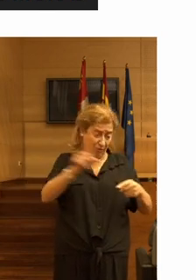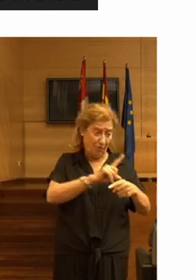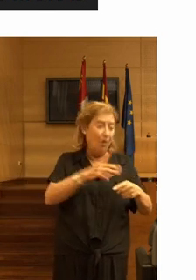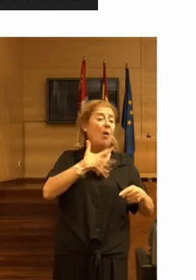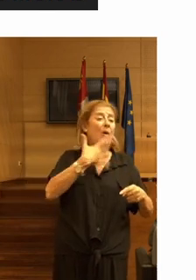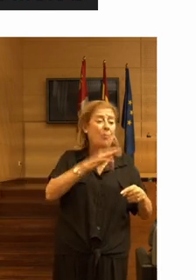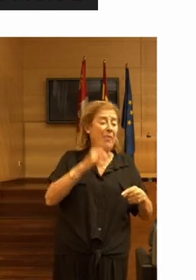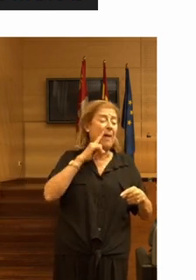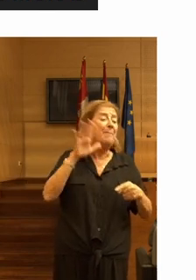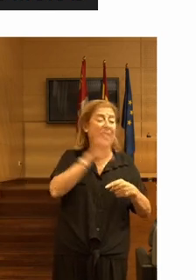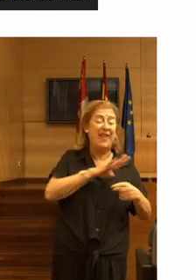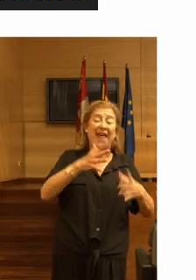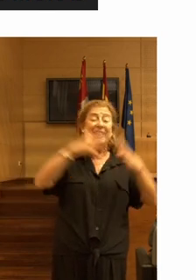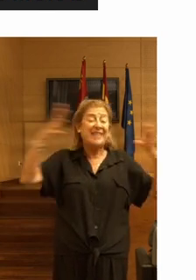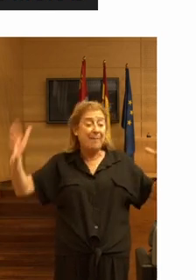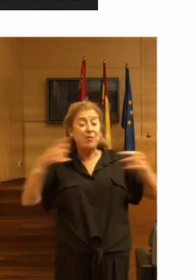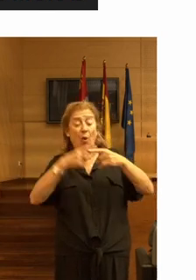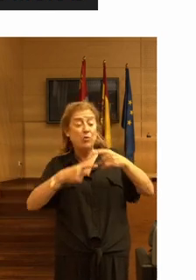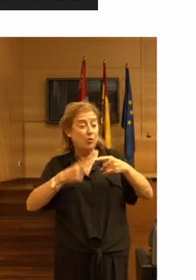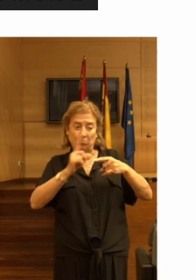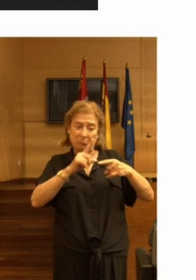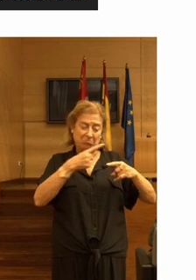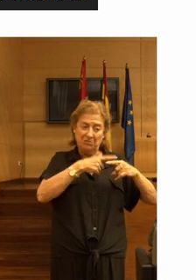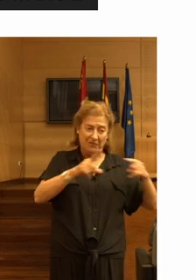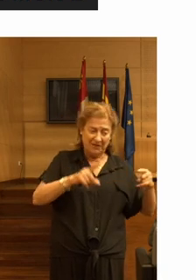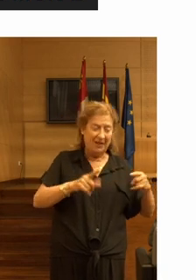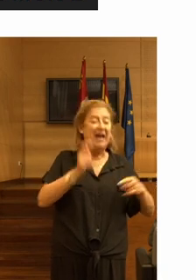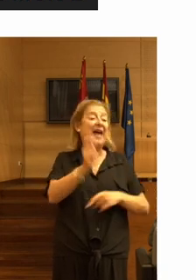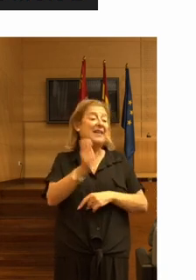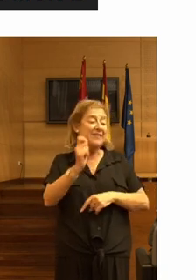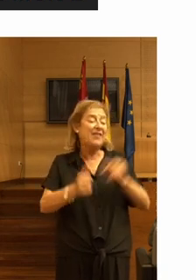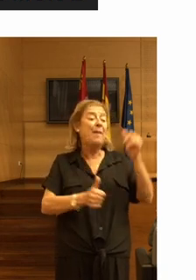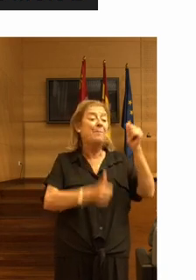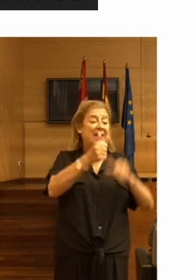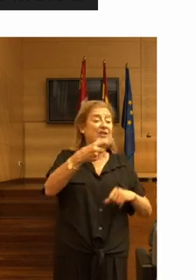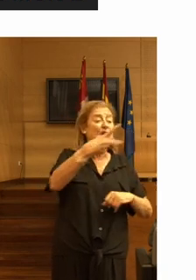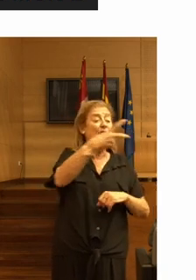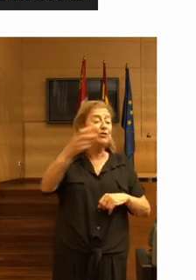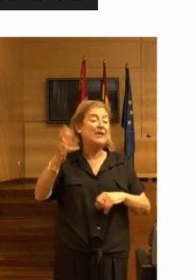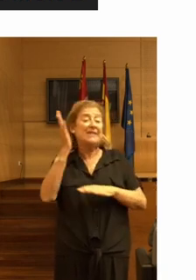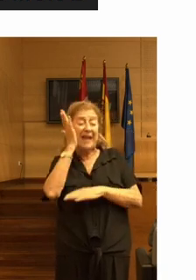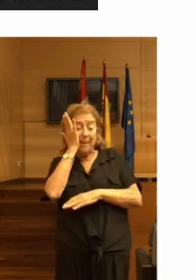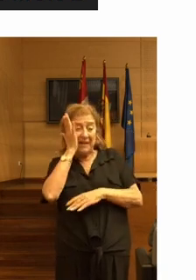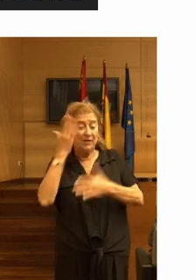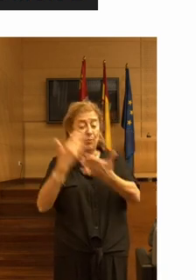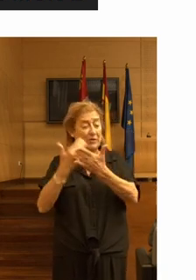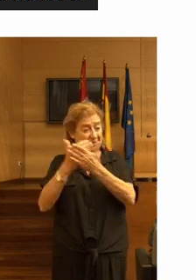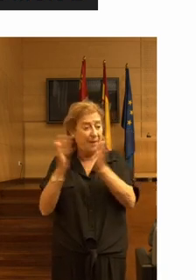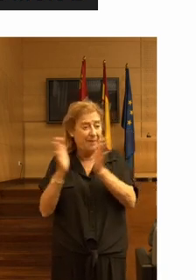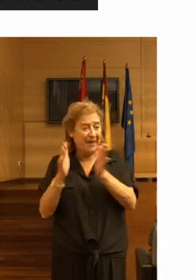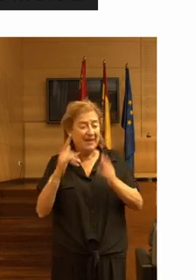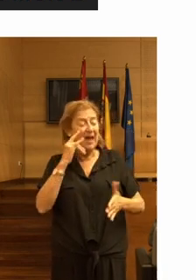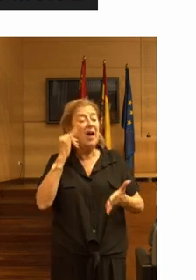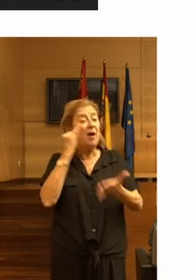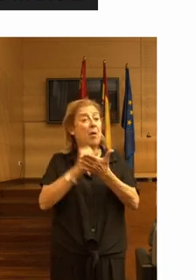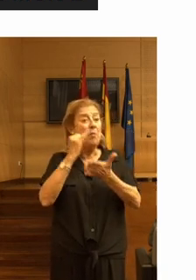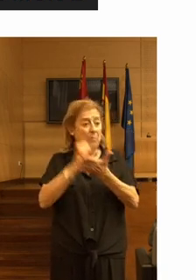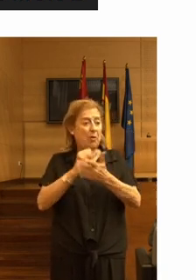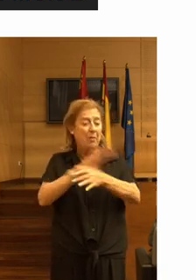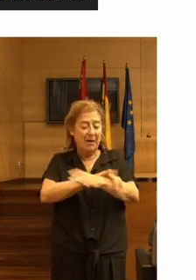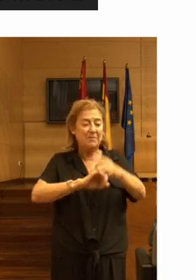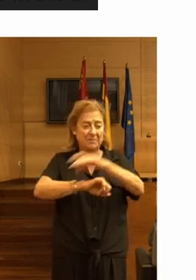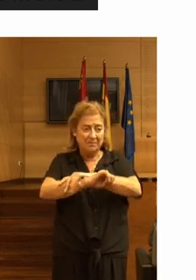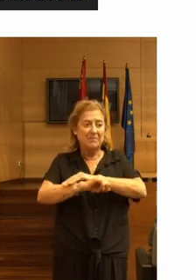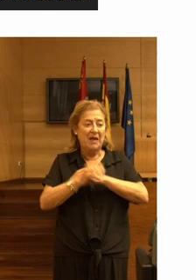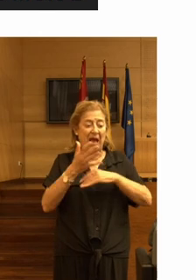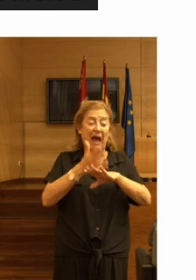podría parecer intuitivo. Es cierto que las residencias con más de 200 camas, aunque la muestra era muy pequeñita, presentaban una prevalencia de sujeciones